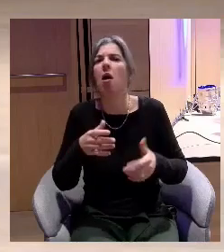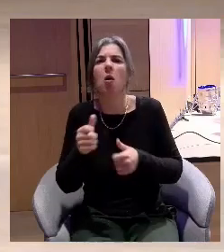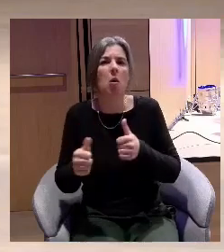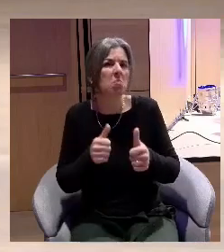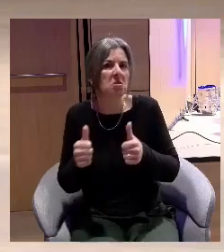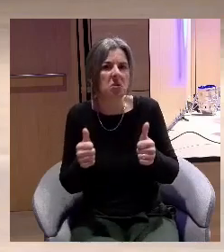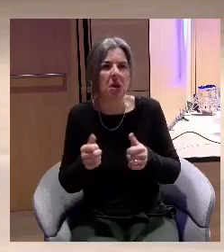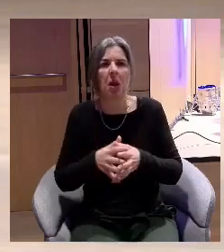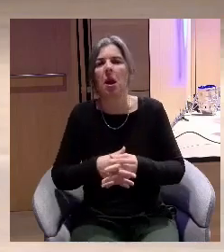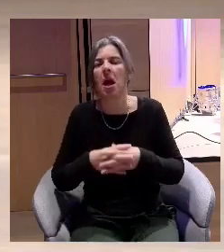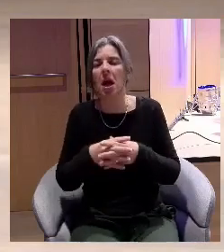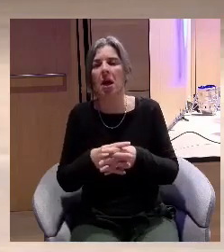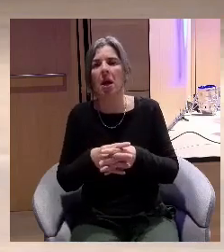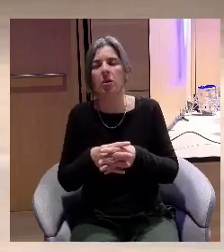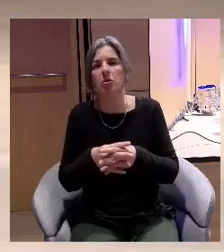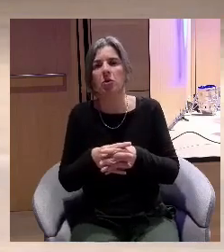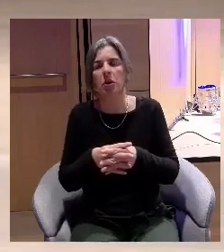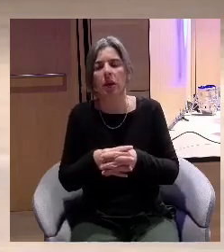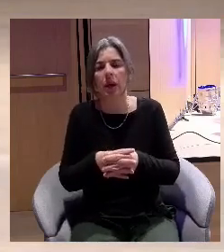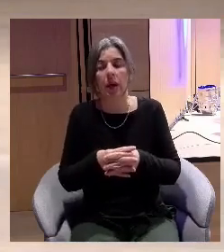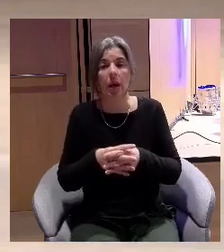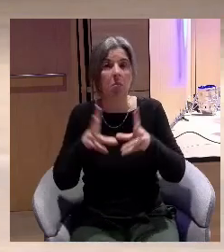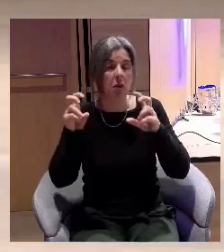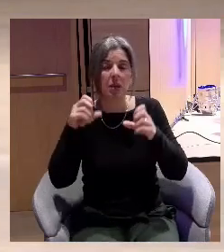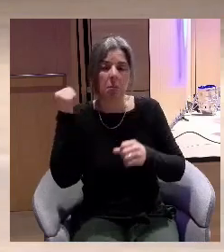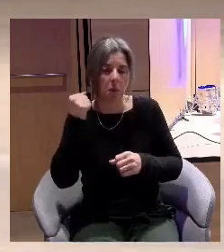es esa más que esa reflexión.